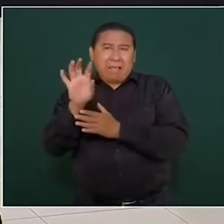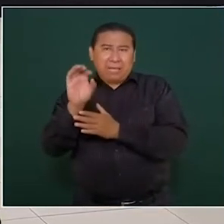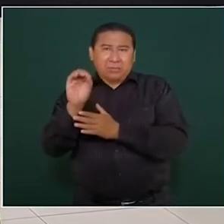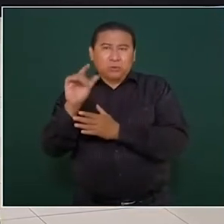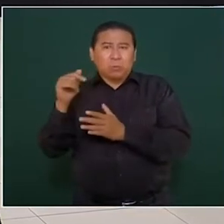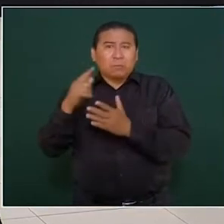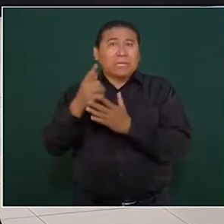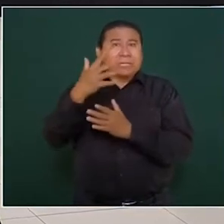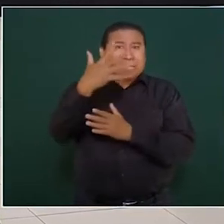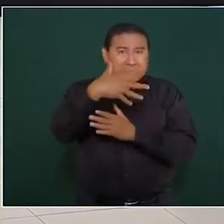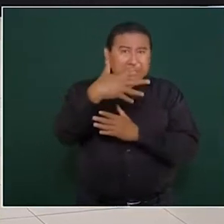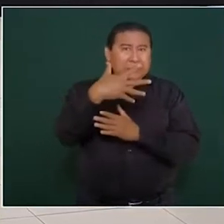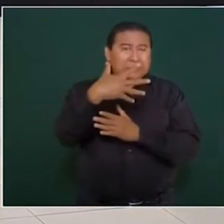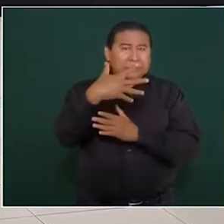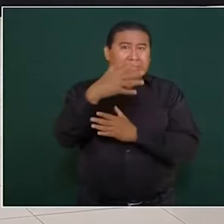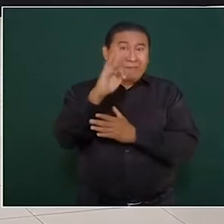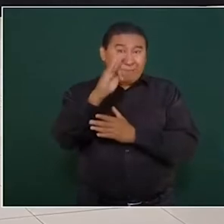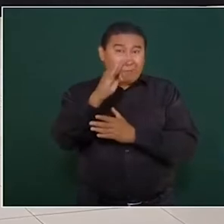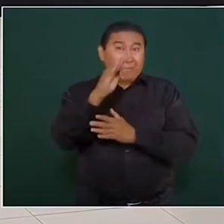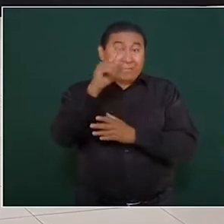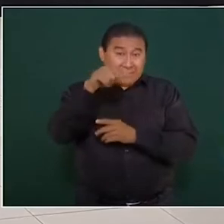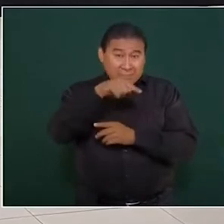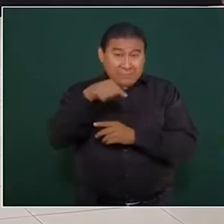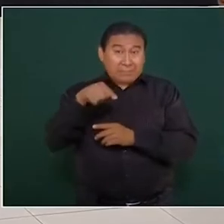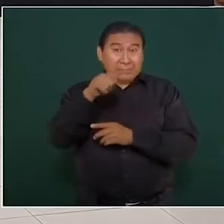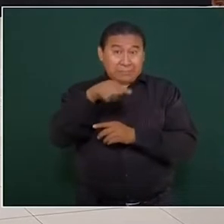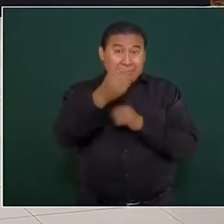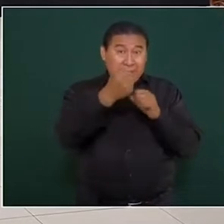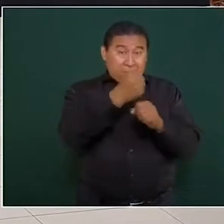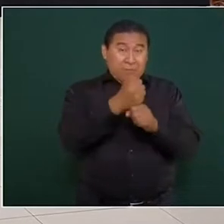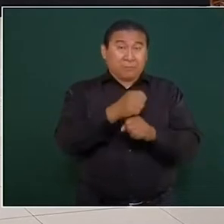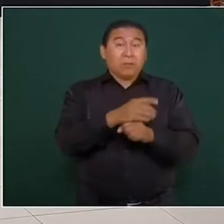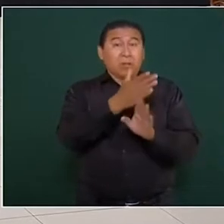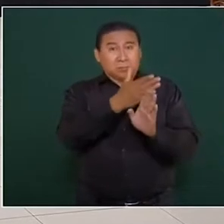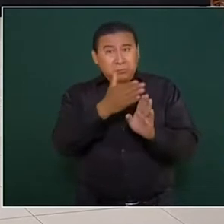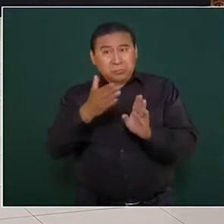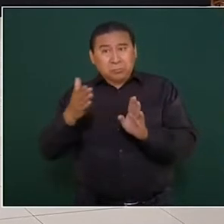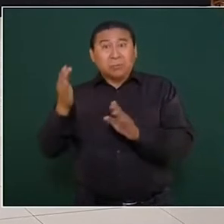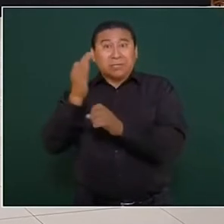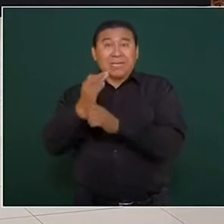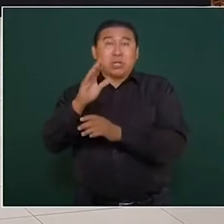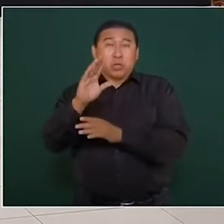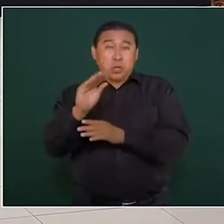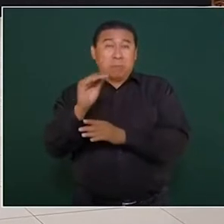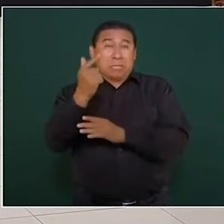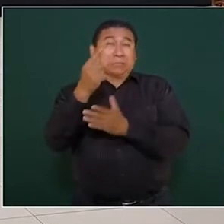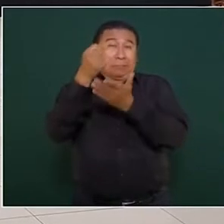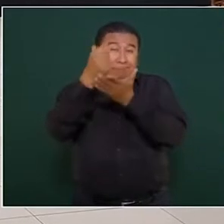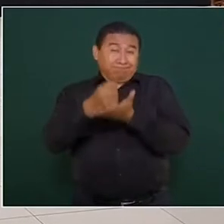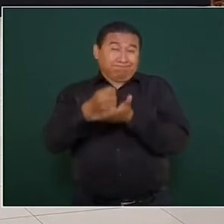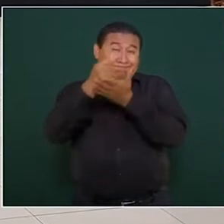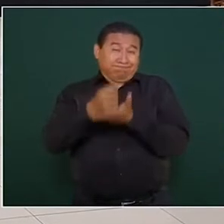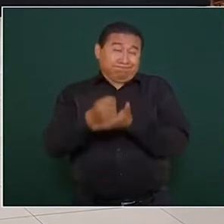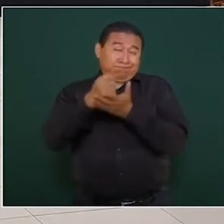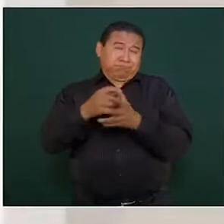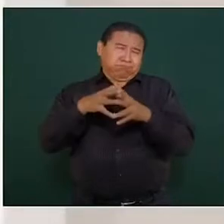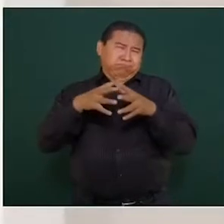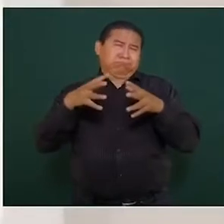15 de febrero de esta de este año llevamos ahorita 97 toneladas